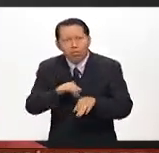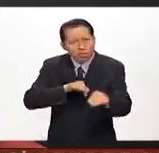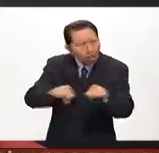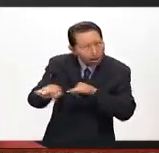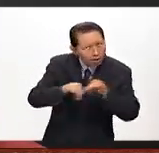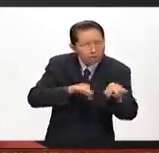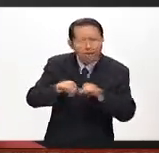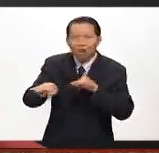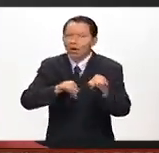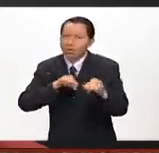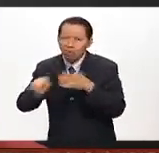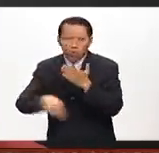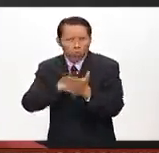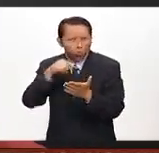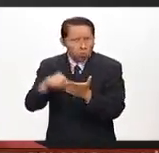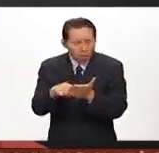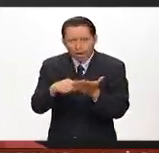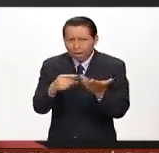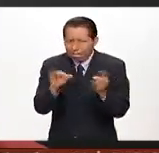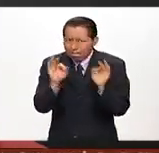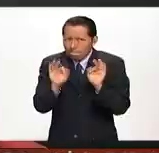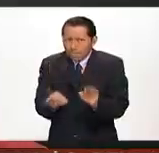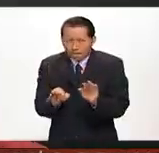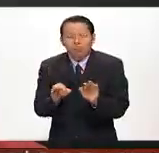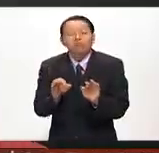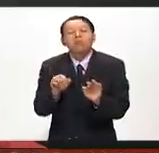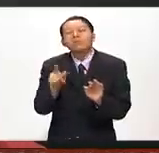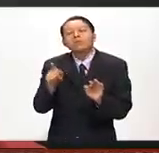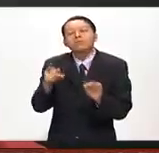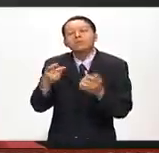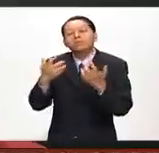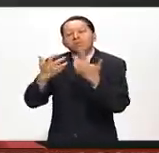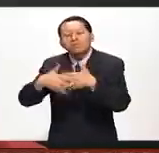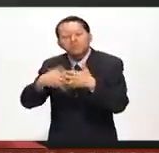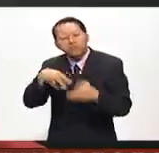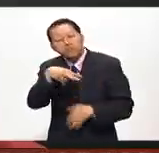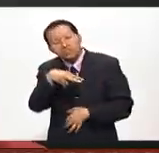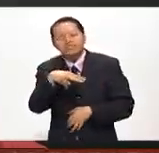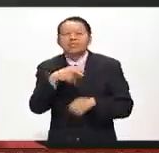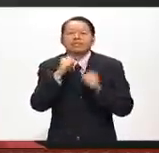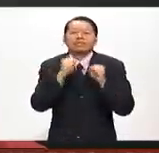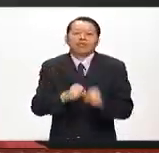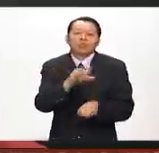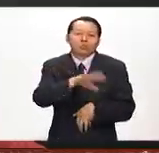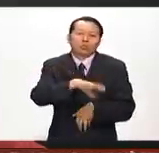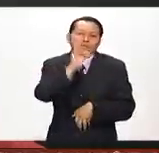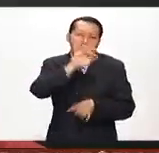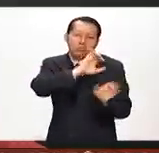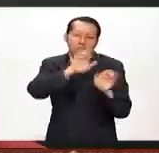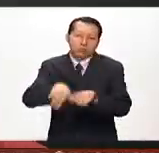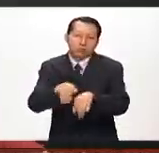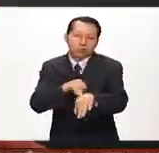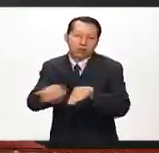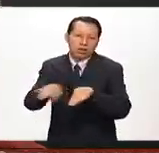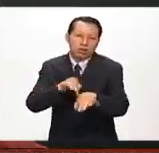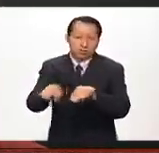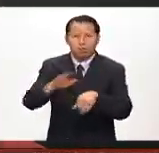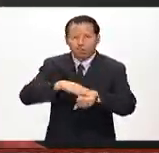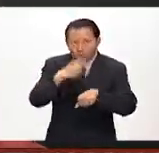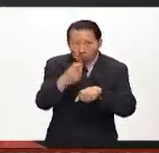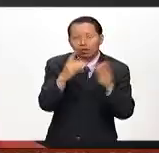lugar donde va a practicar, seguro tiene trabajo. Claro. Entonces, bueno, a eso nos dedicamos también, a estarlos vinculando a ellos